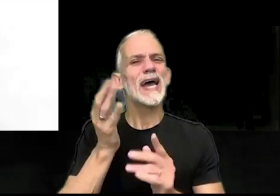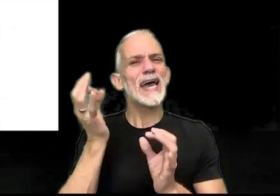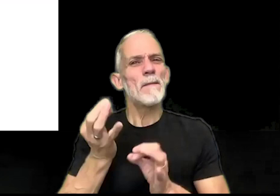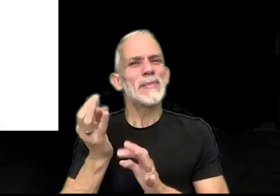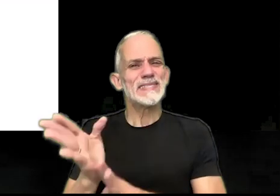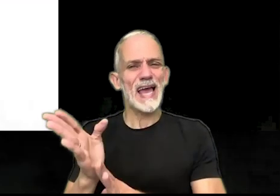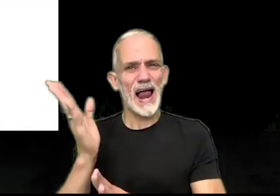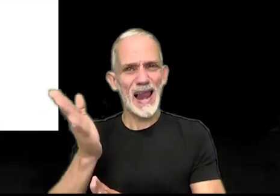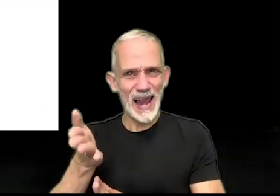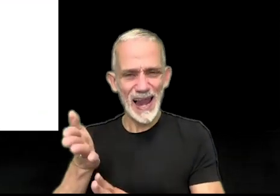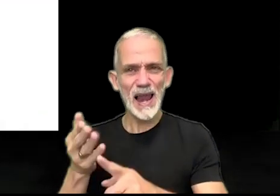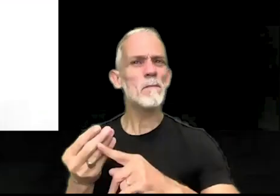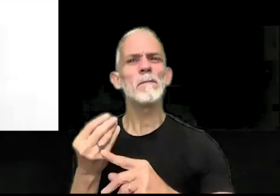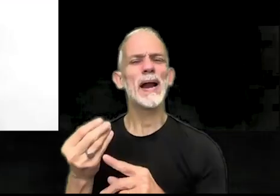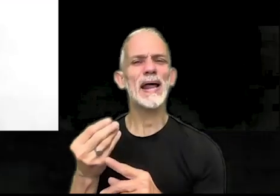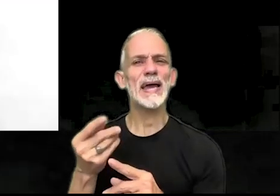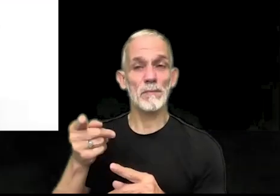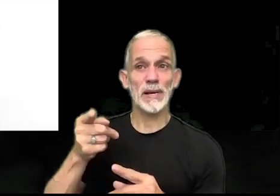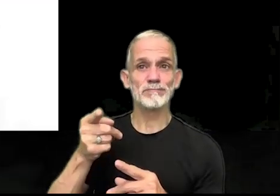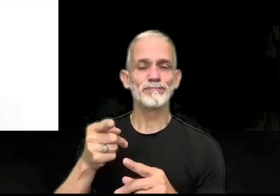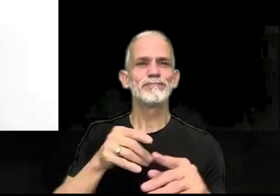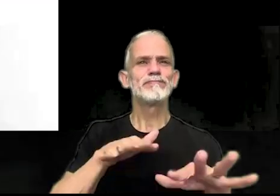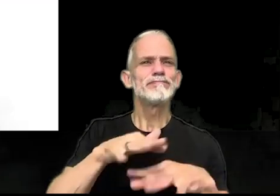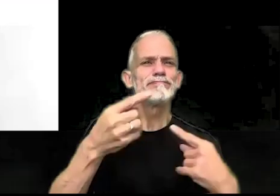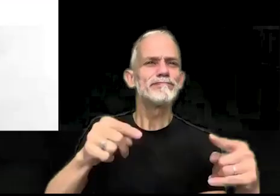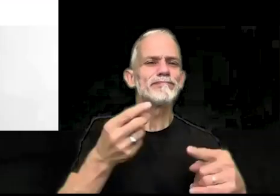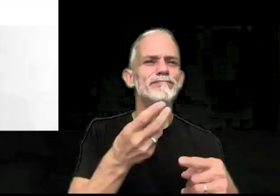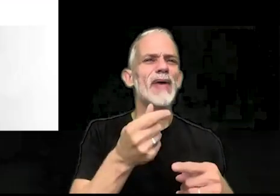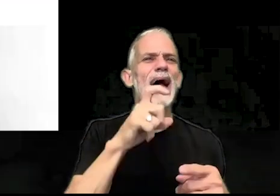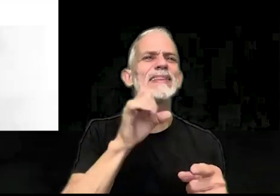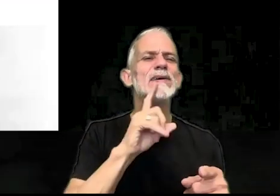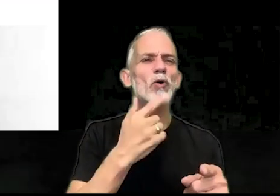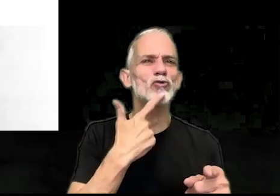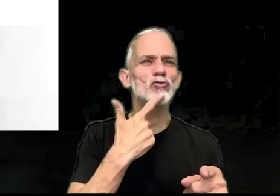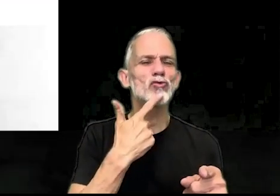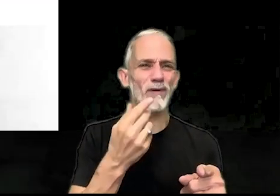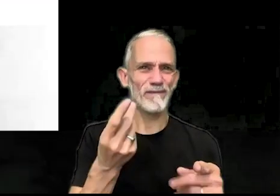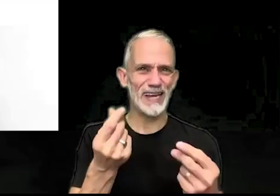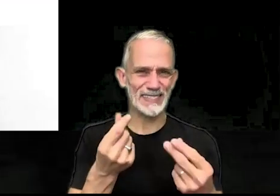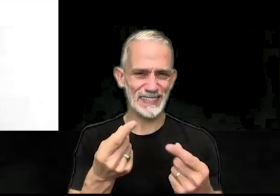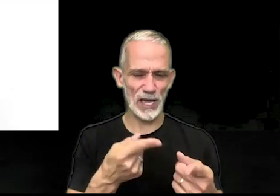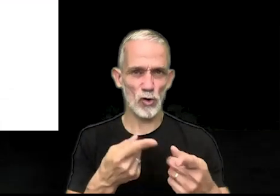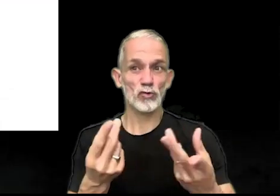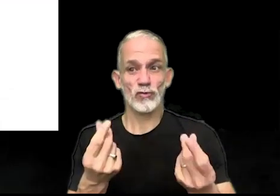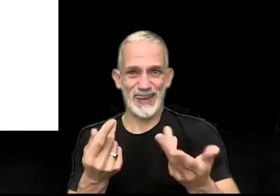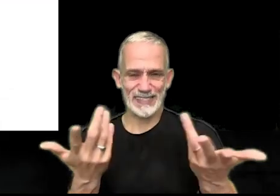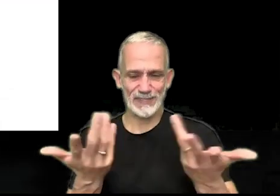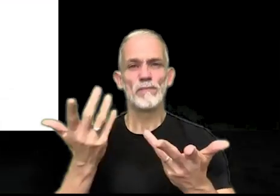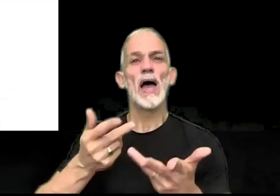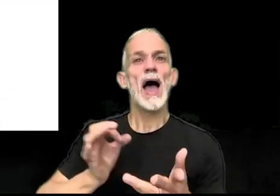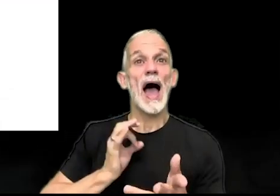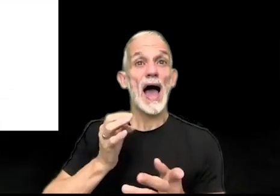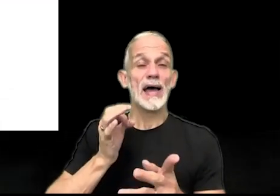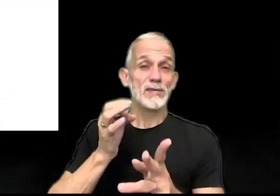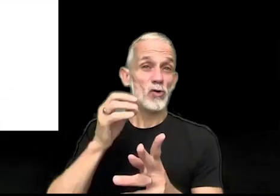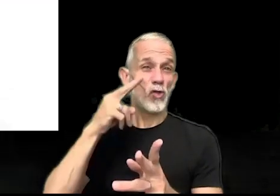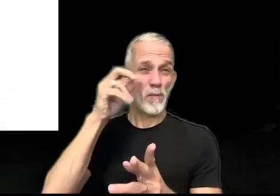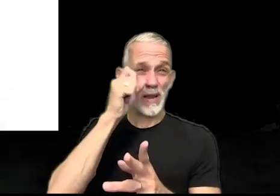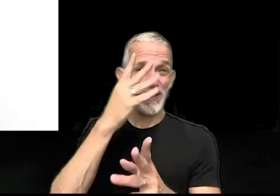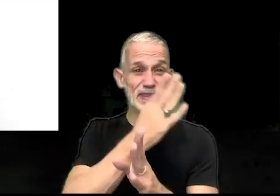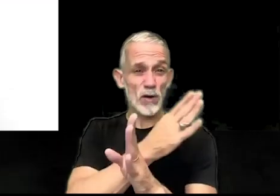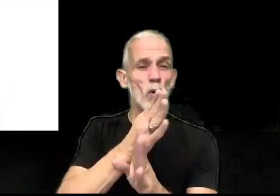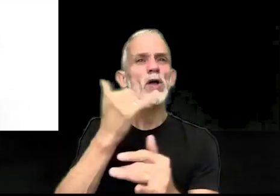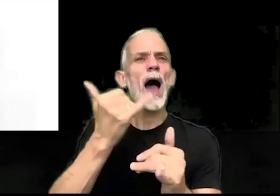diferencial para aquellos activos financieros. Nosotros al 2024